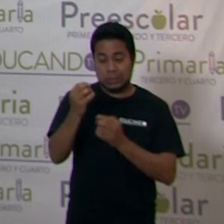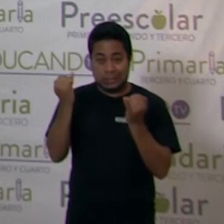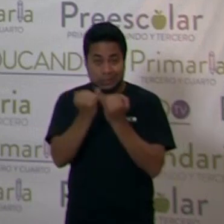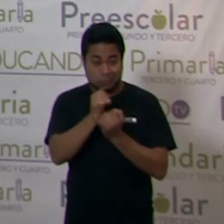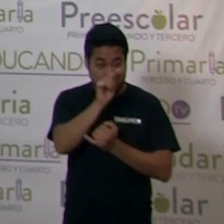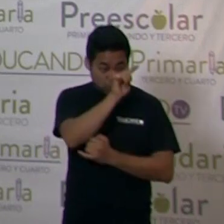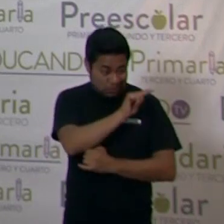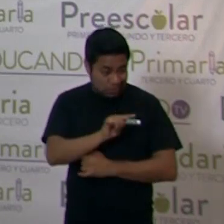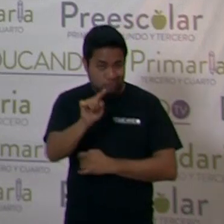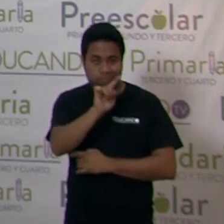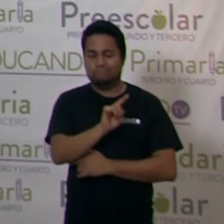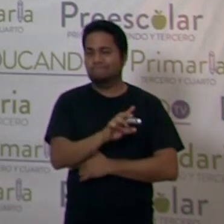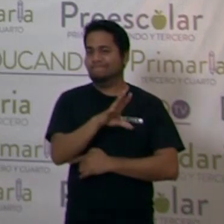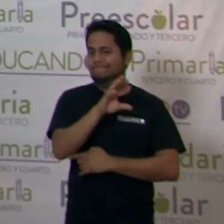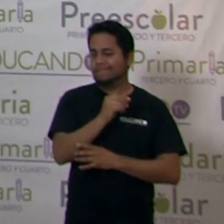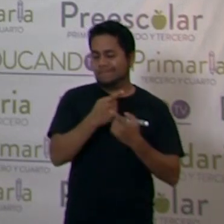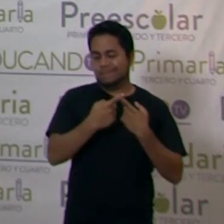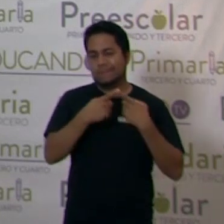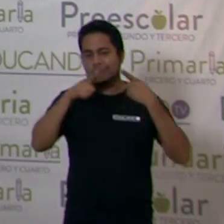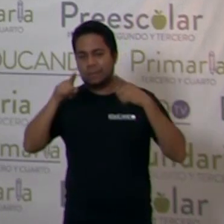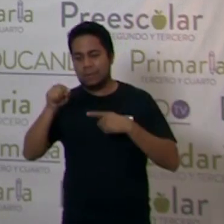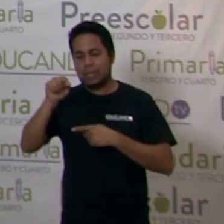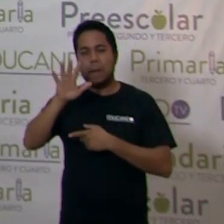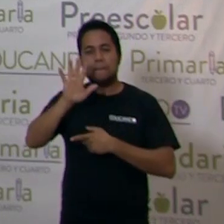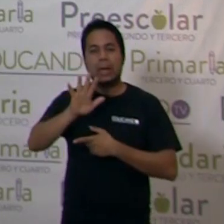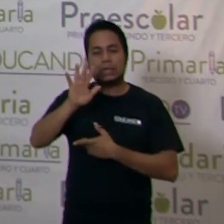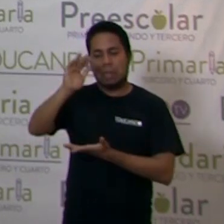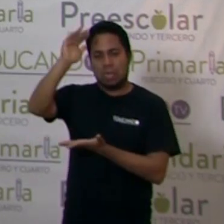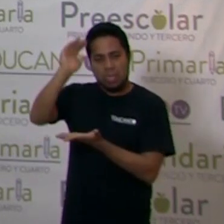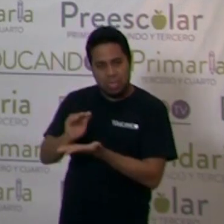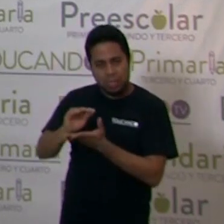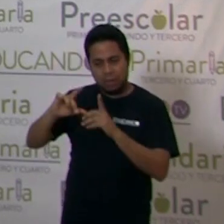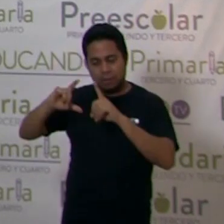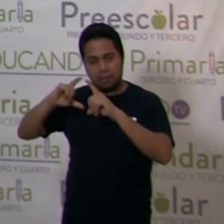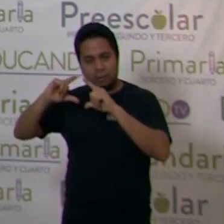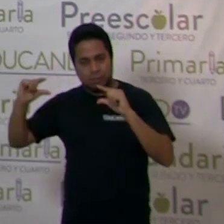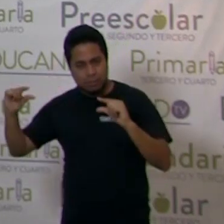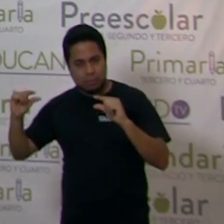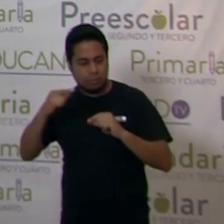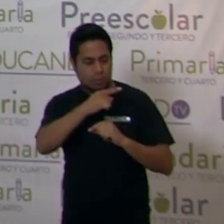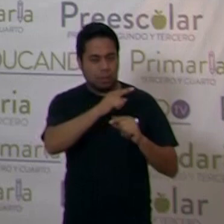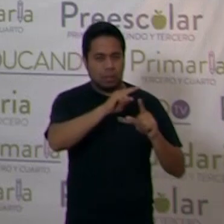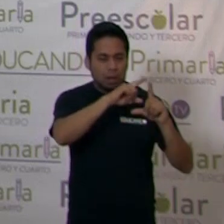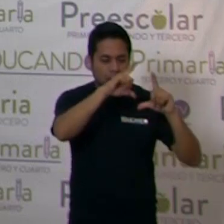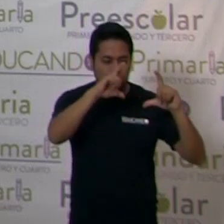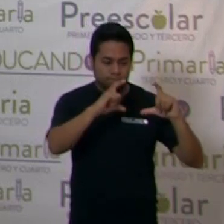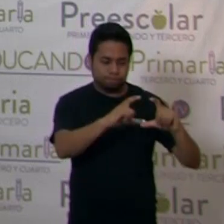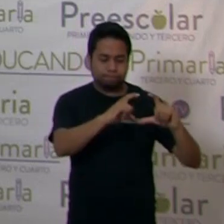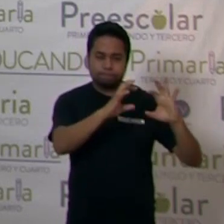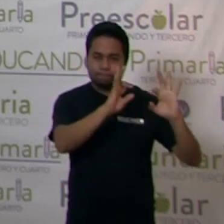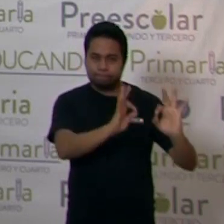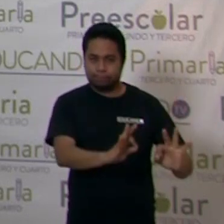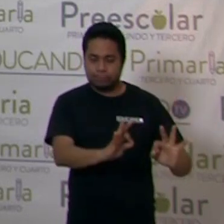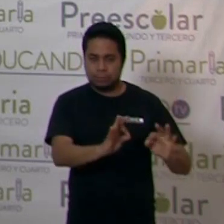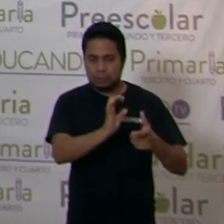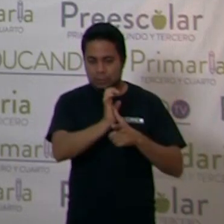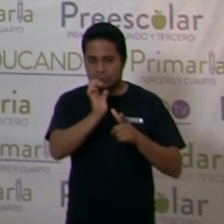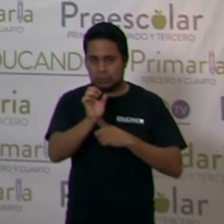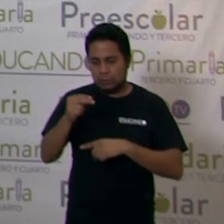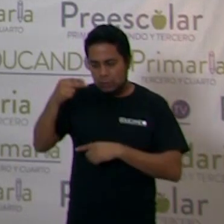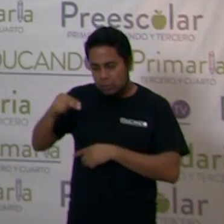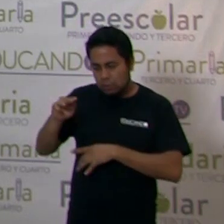círculo aquí está achatado y aquí está más ancho entonces por eso se